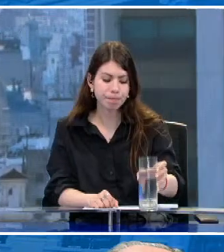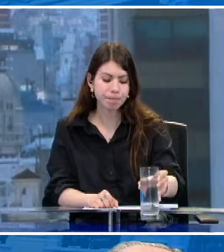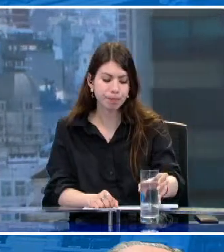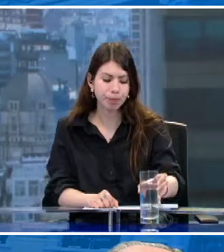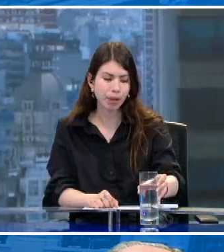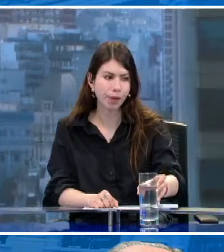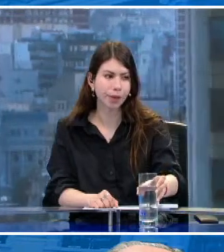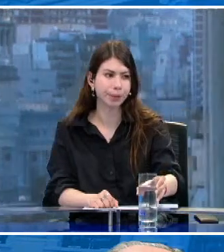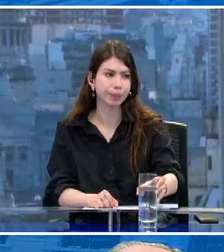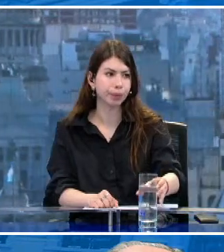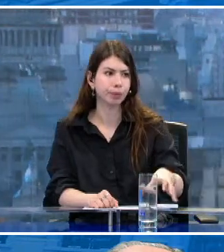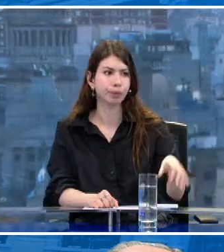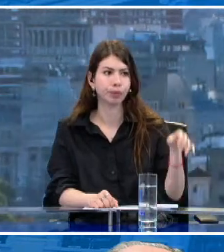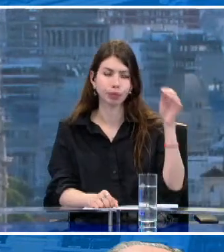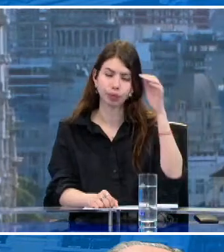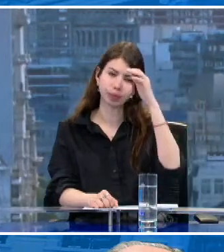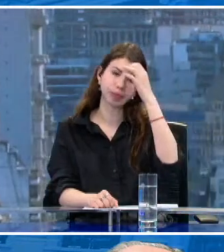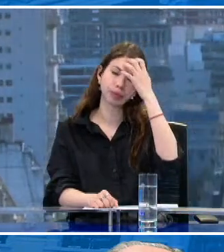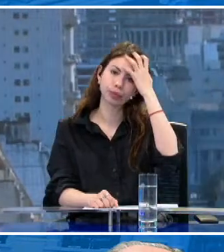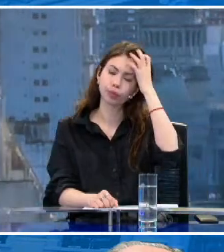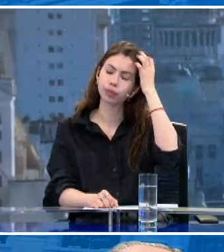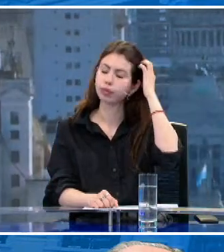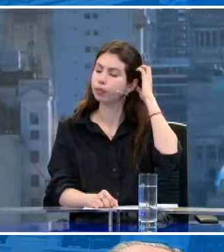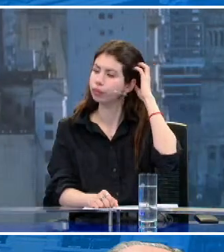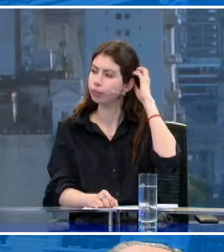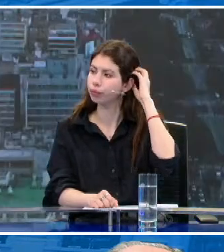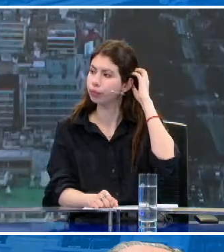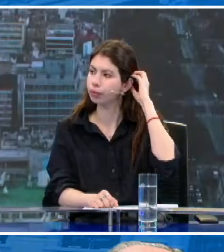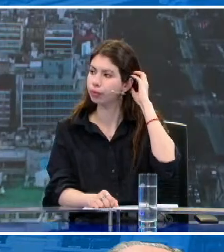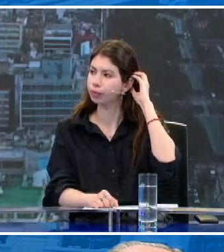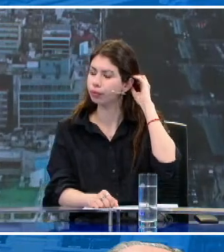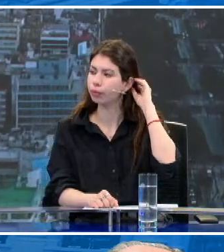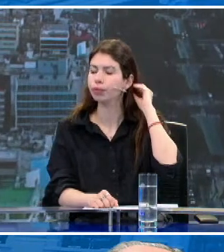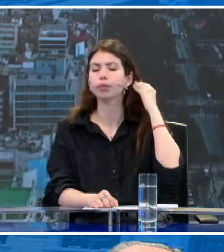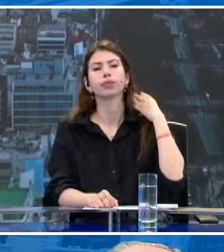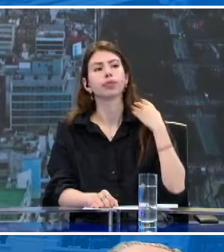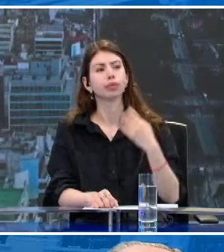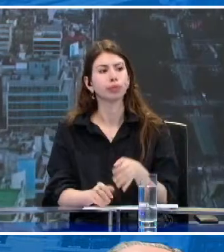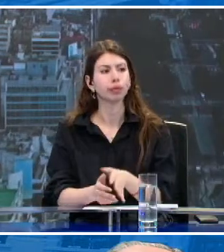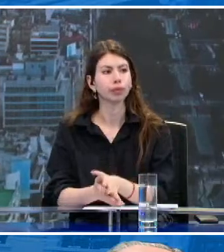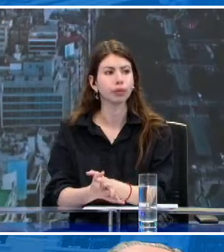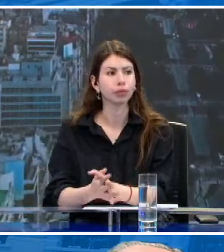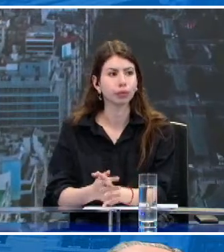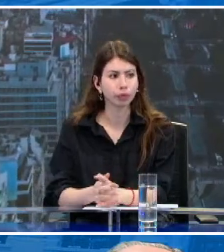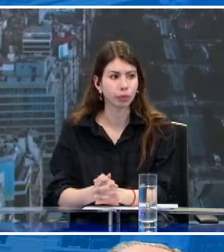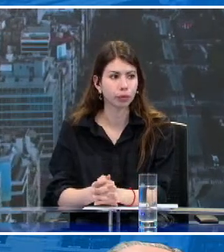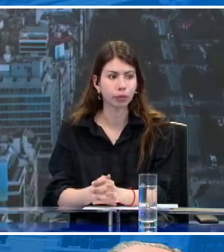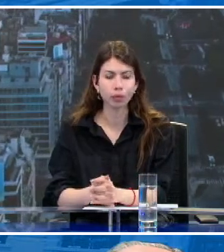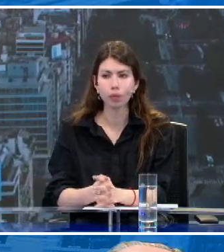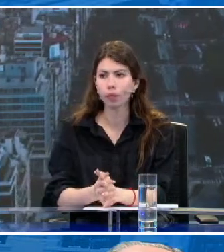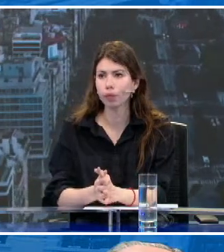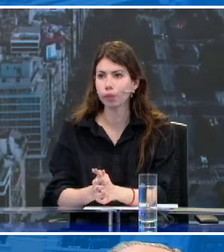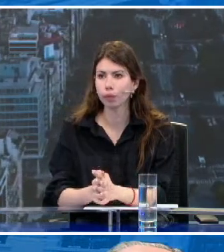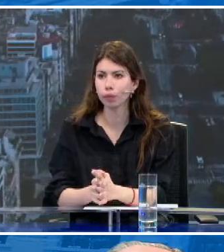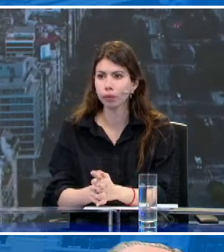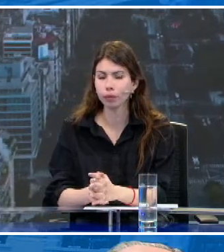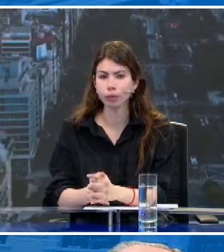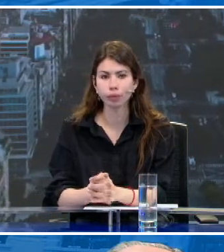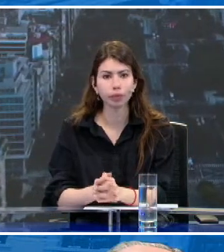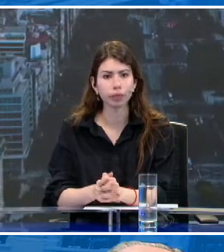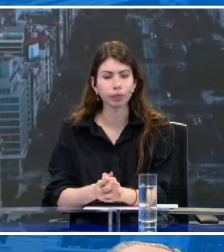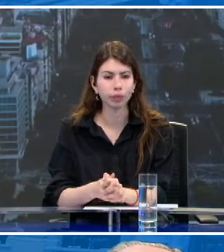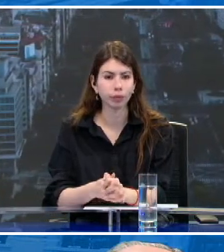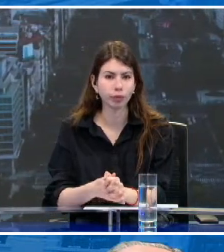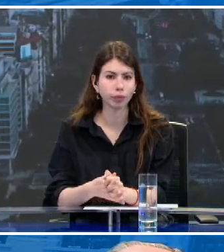costos políticos, pero te digo, me parece que habría que ser muy puntilloso en esto y aprovecharlo a